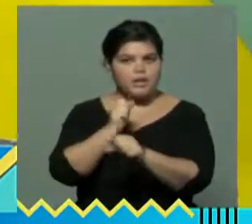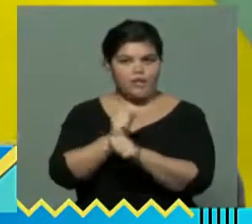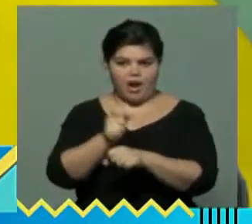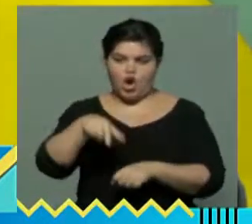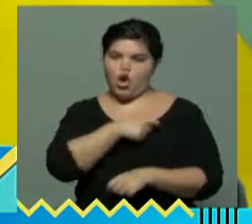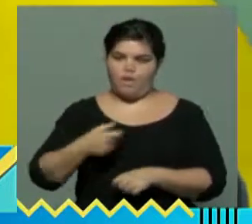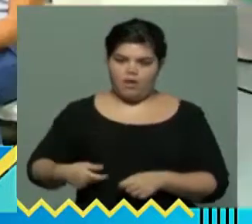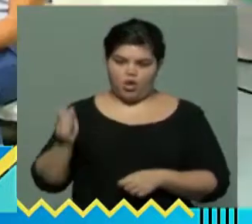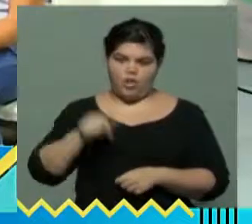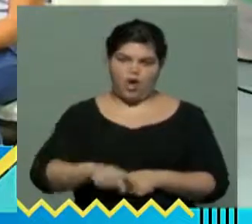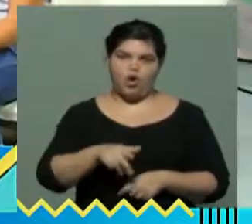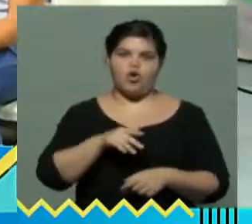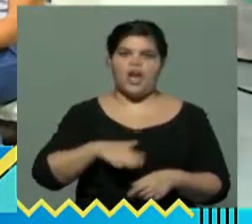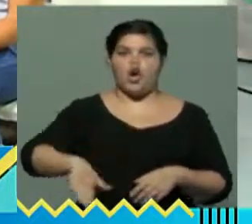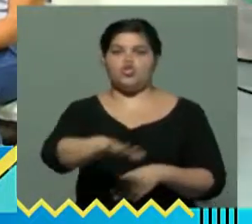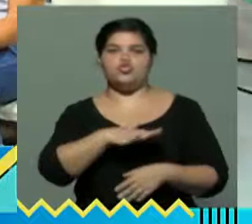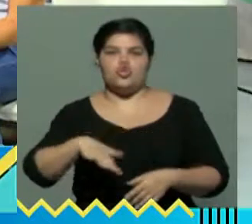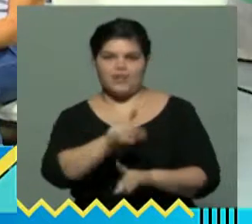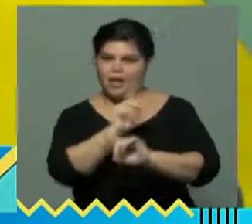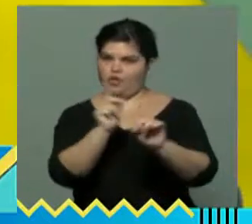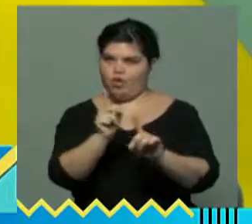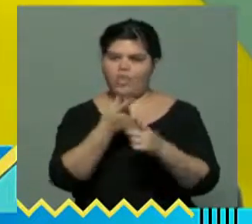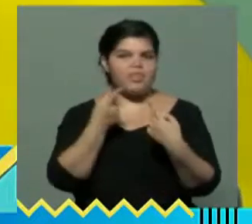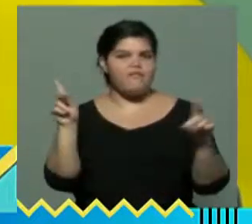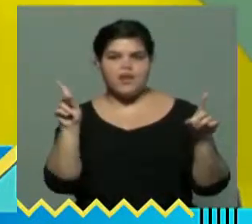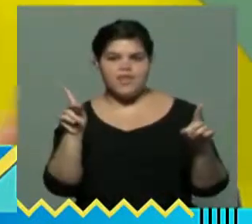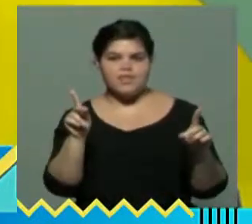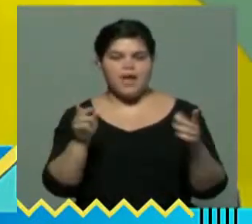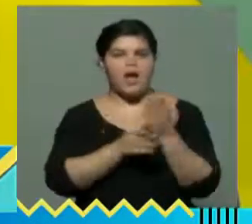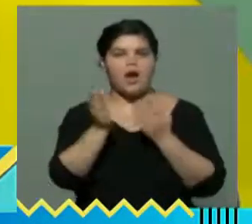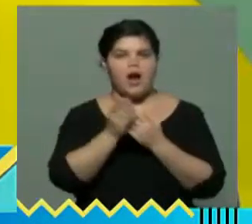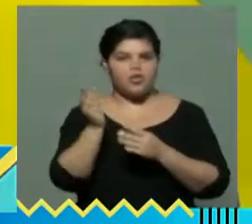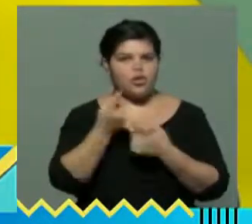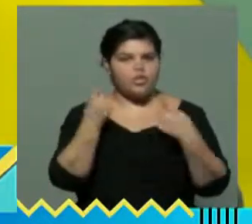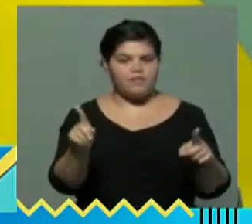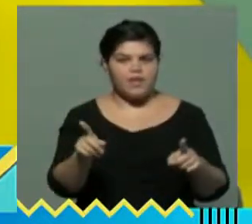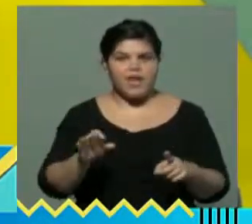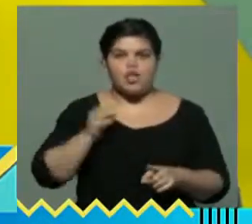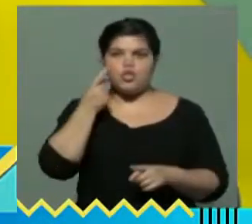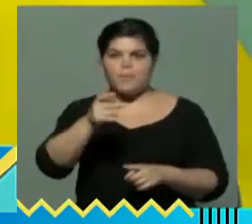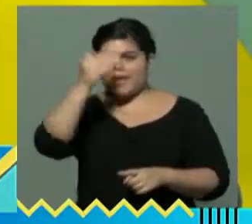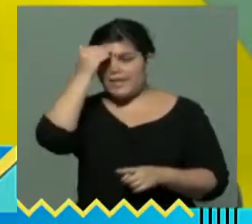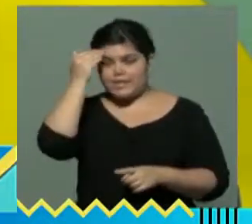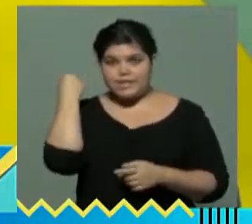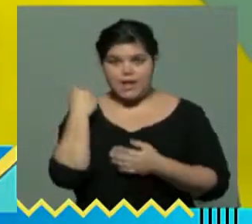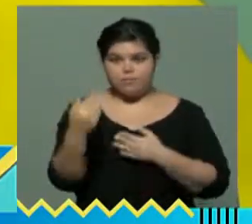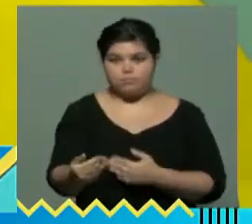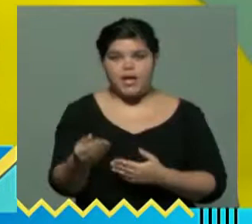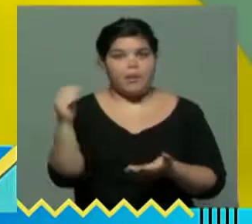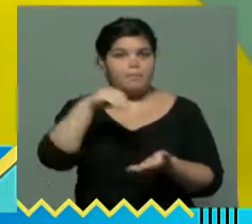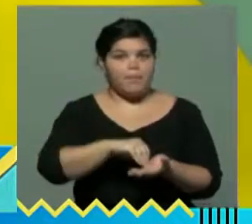cargas sociales, sino que hablo de otro tipo de costos que desde el 2015 en adelante se han instalado, sobre todo el